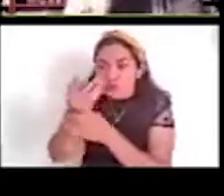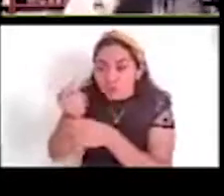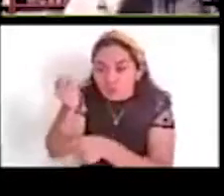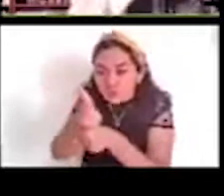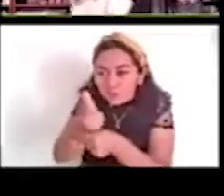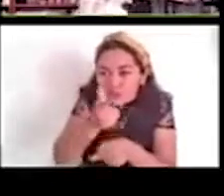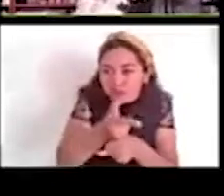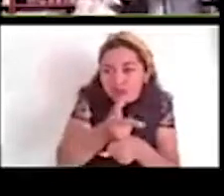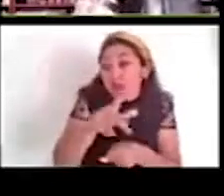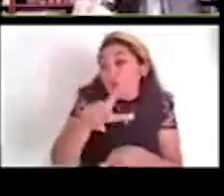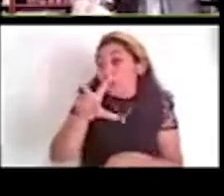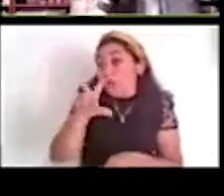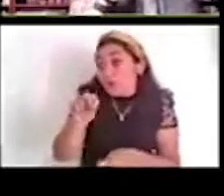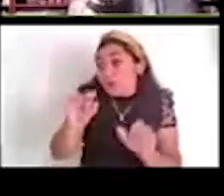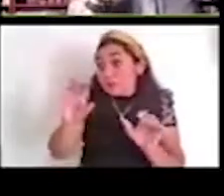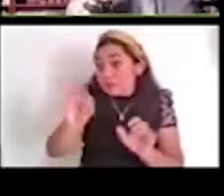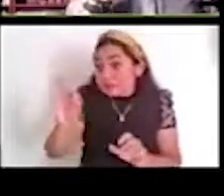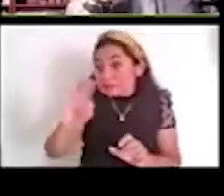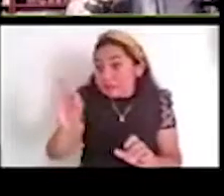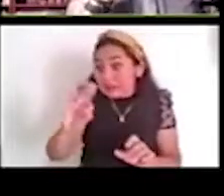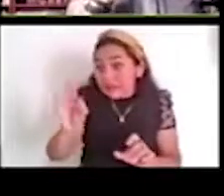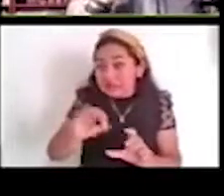las capitales